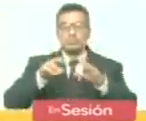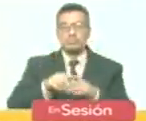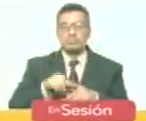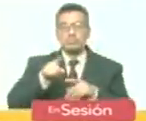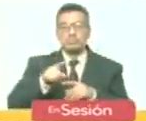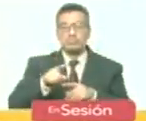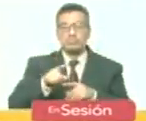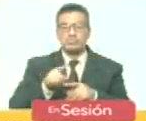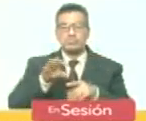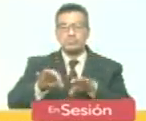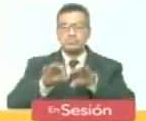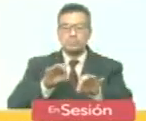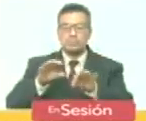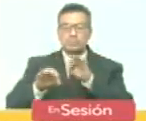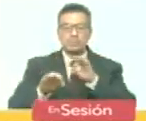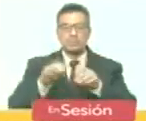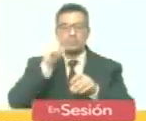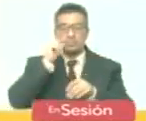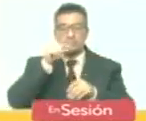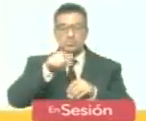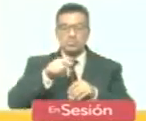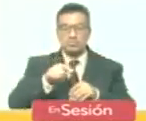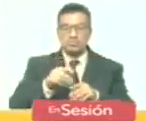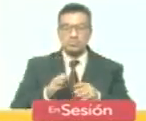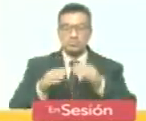para reclutar terroristas.